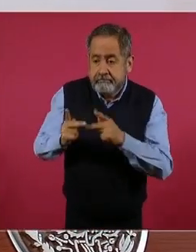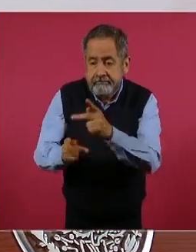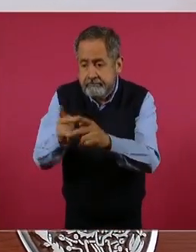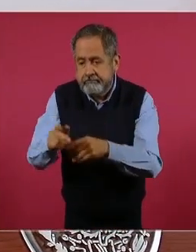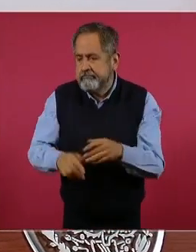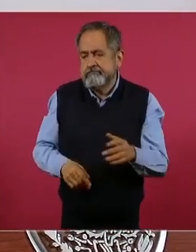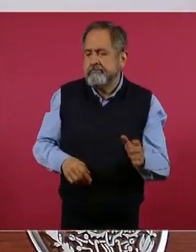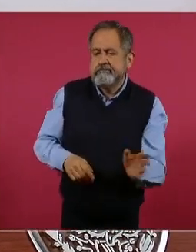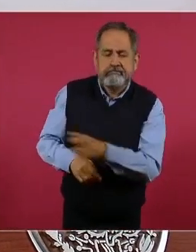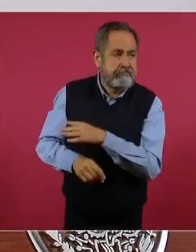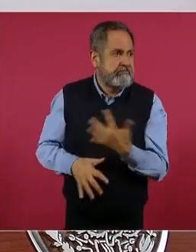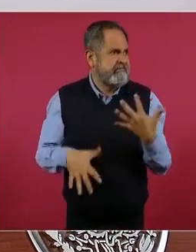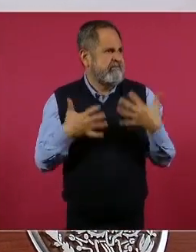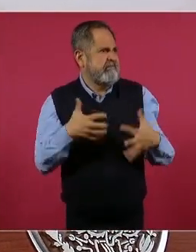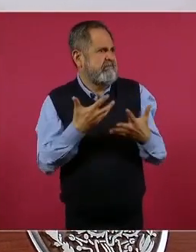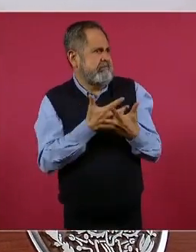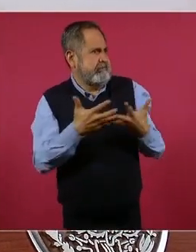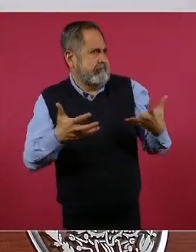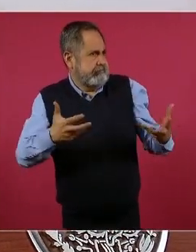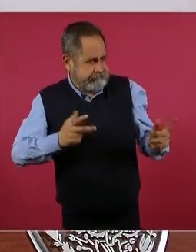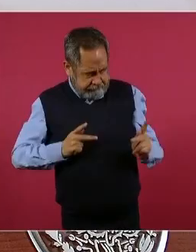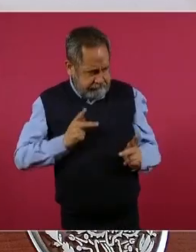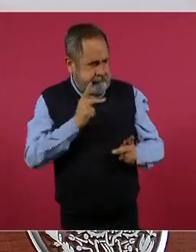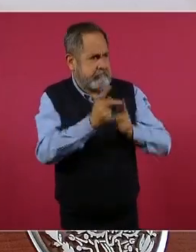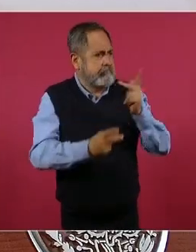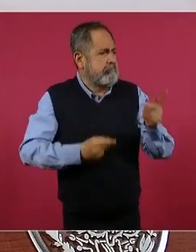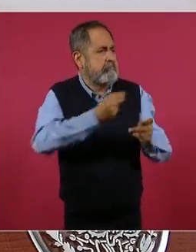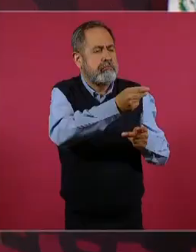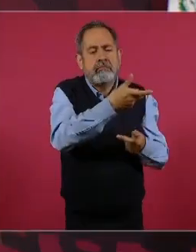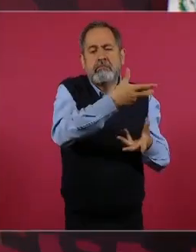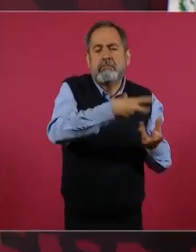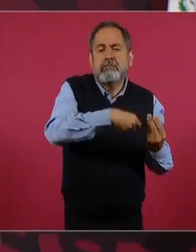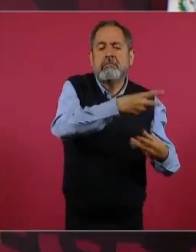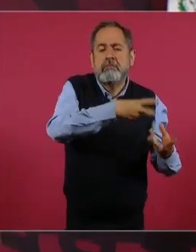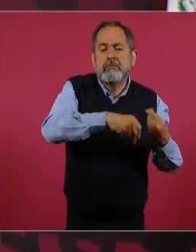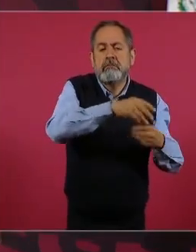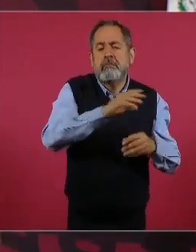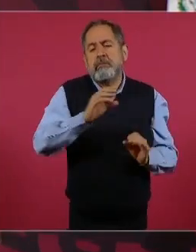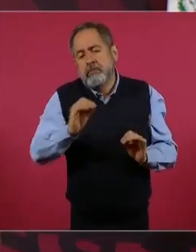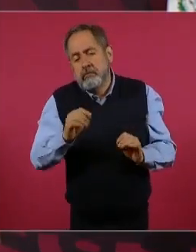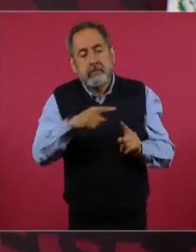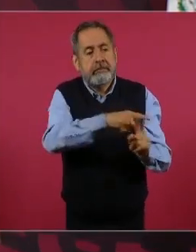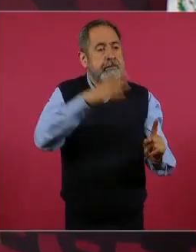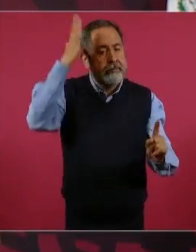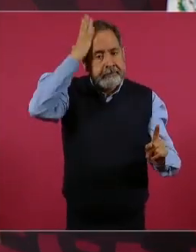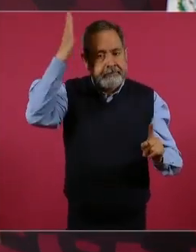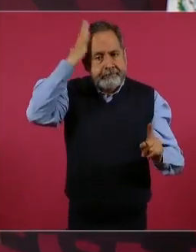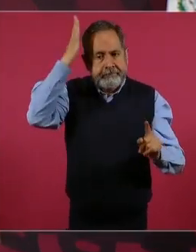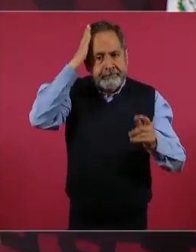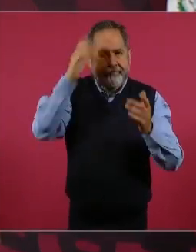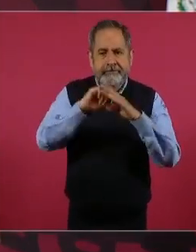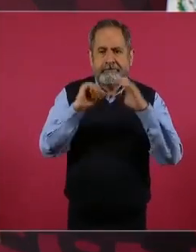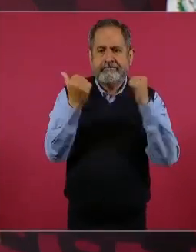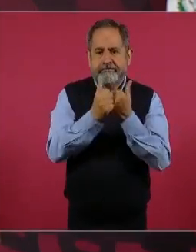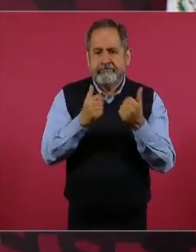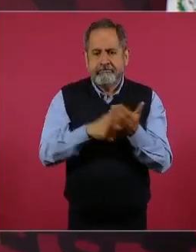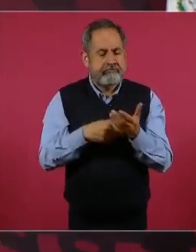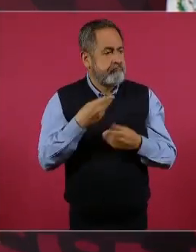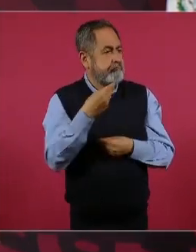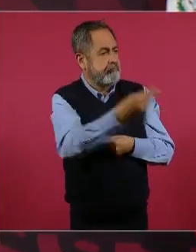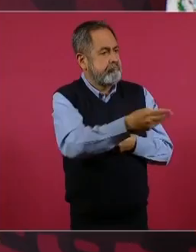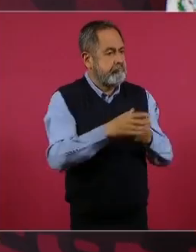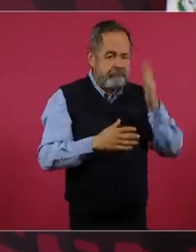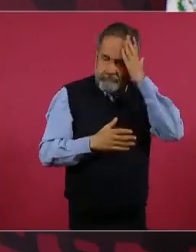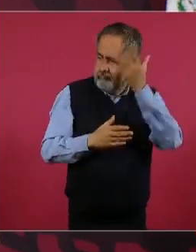sino a grandes productores y a dirigentes de organizaciones, incluso